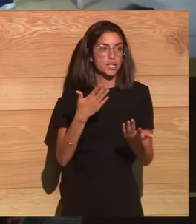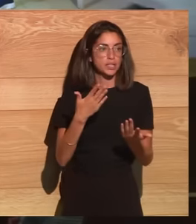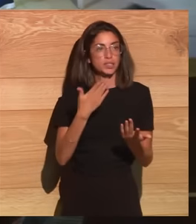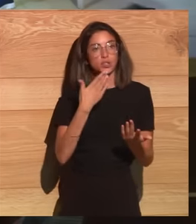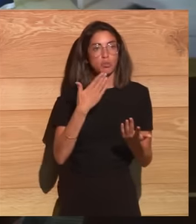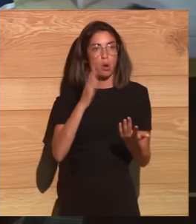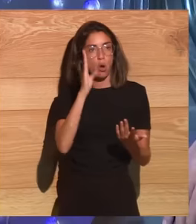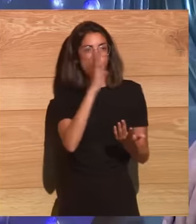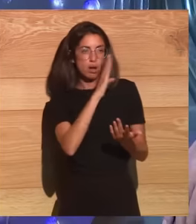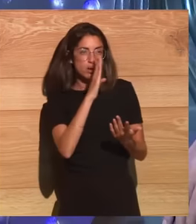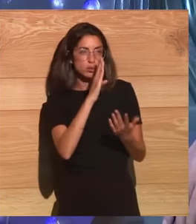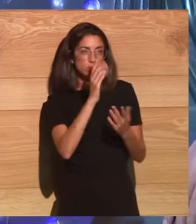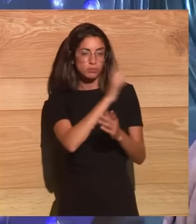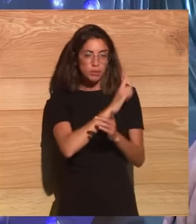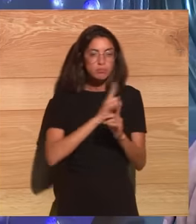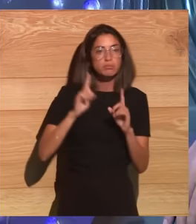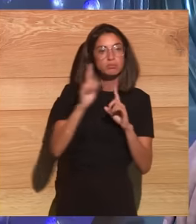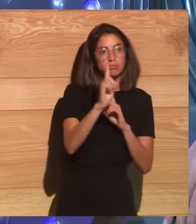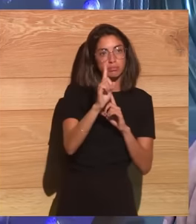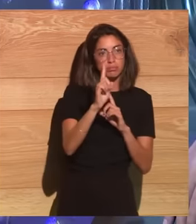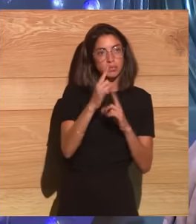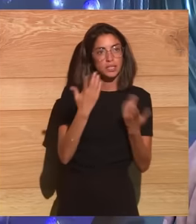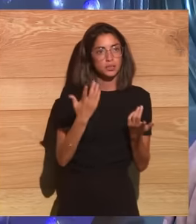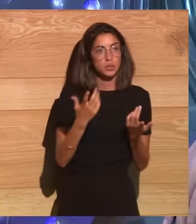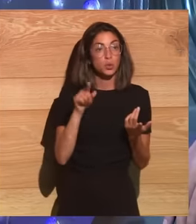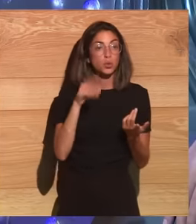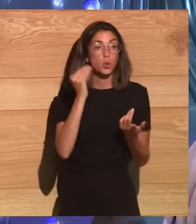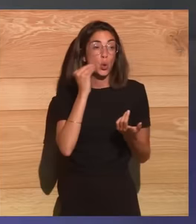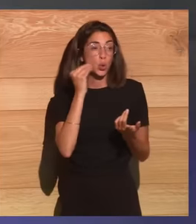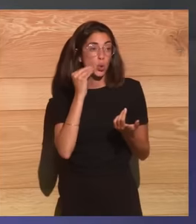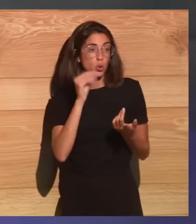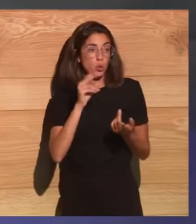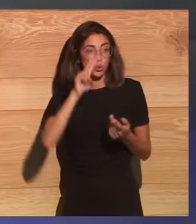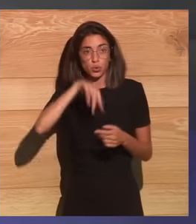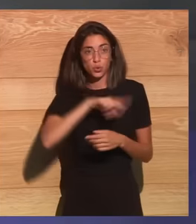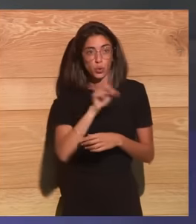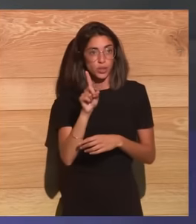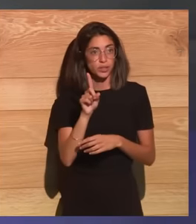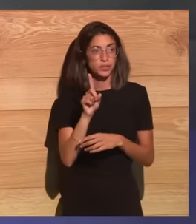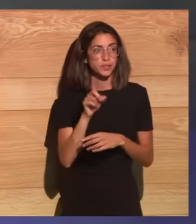sombras. De que tú no eres tan tonto como pareces o te haces...